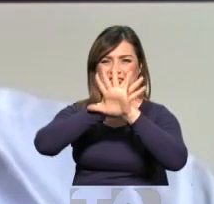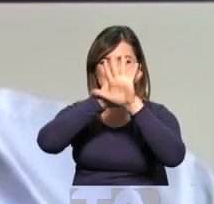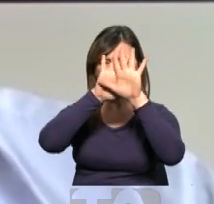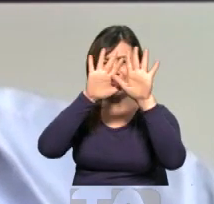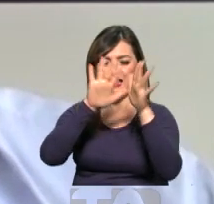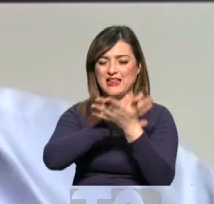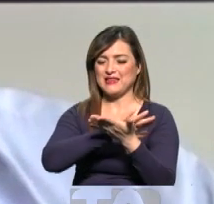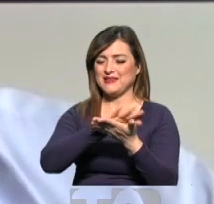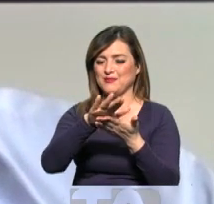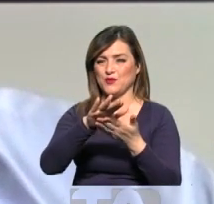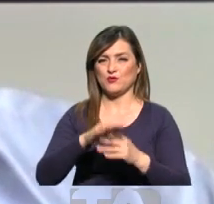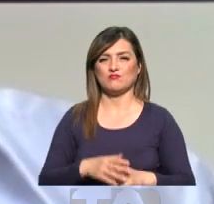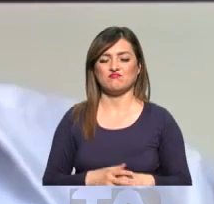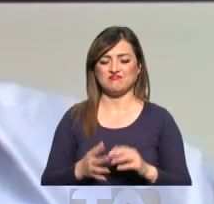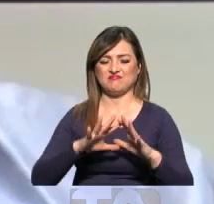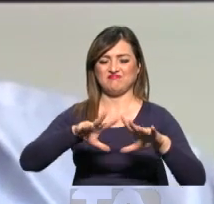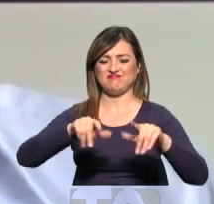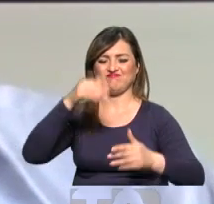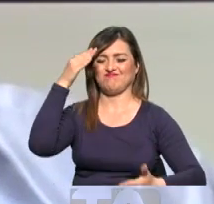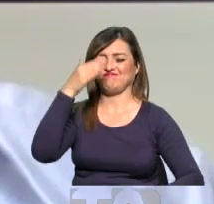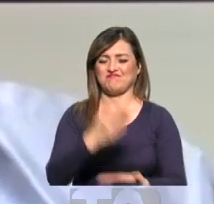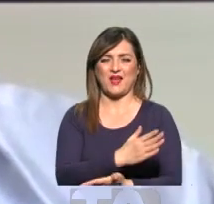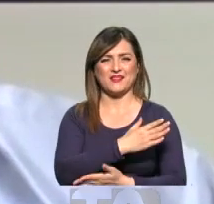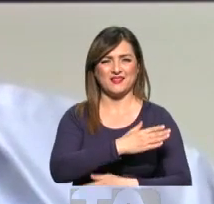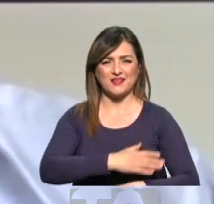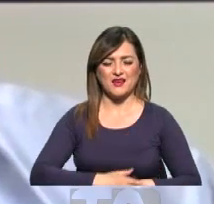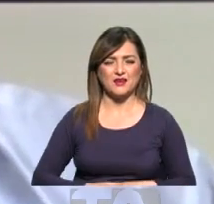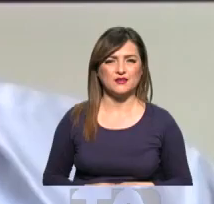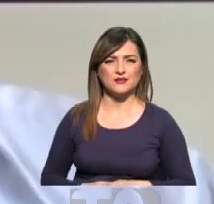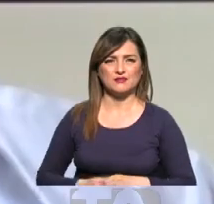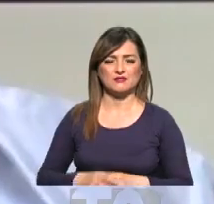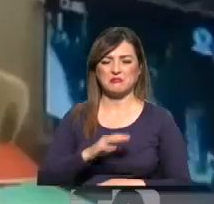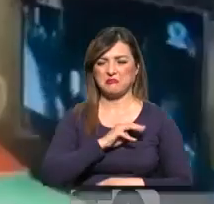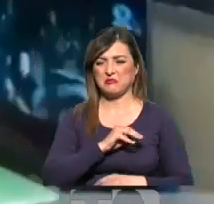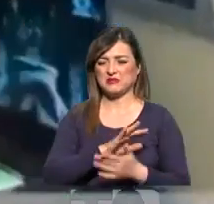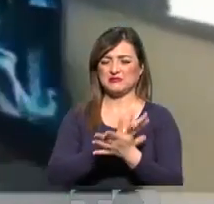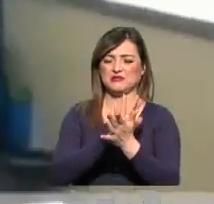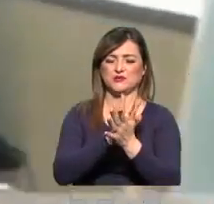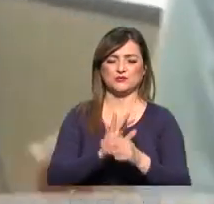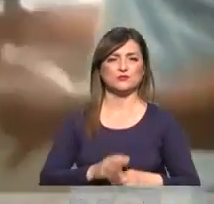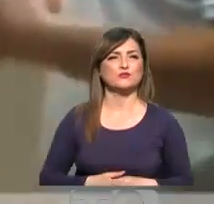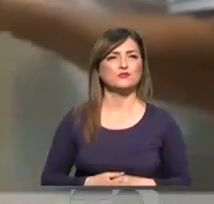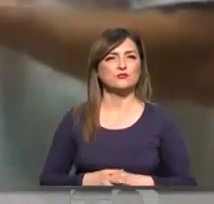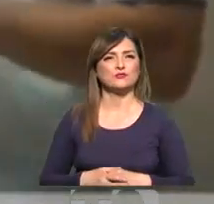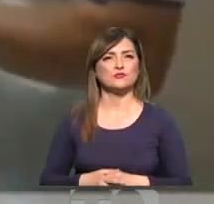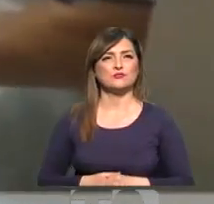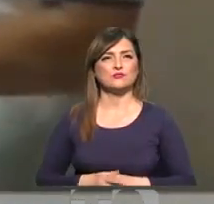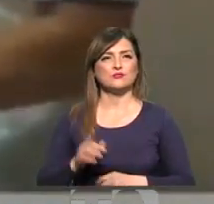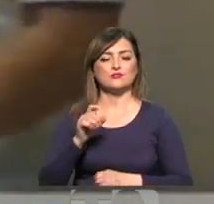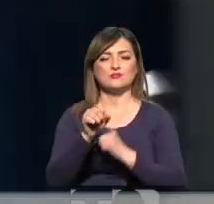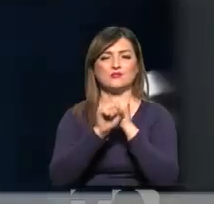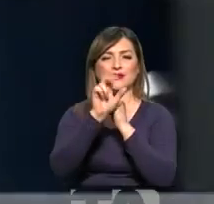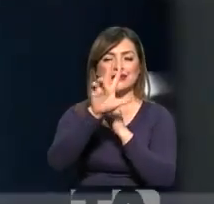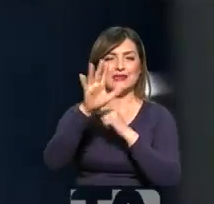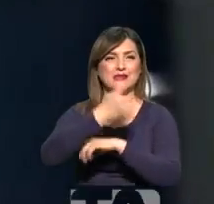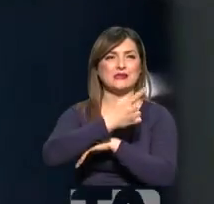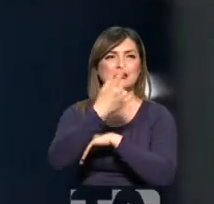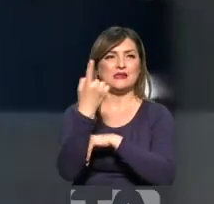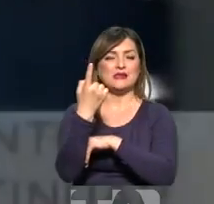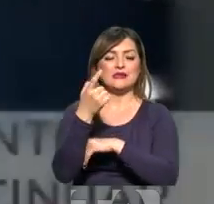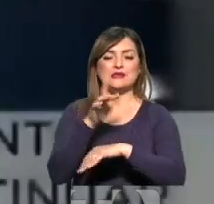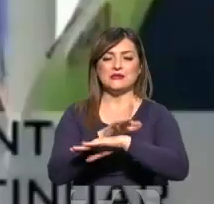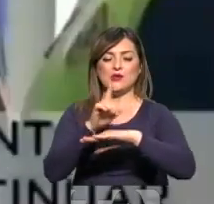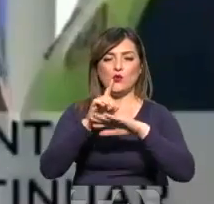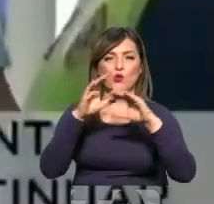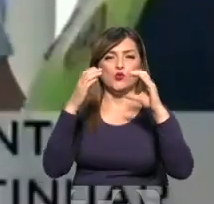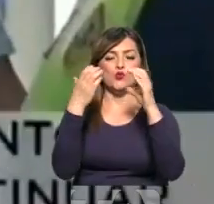y abasta en el país de tanta y tanta inmoralidad. Carlos Valareso Cedillo lleva 35 días en el cargo de